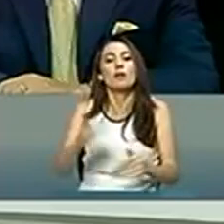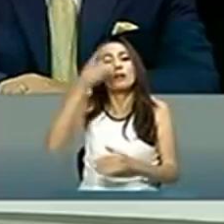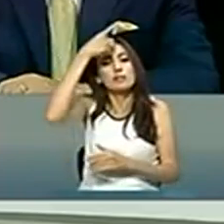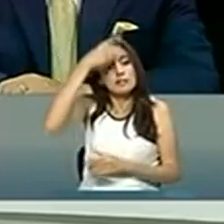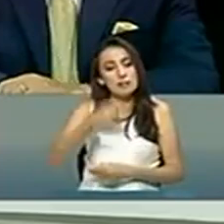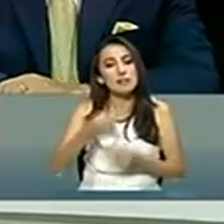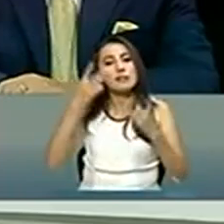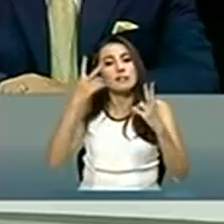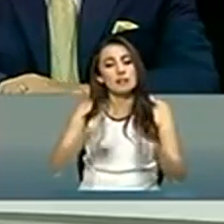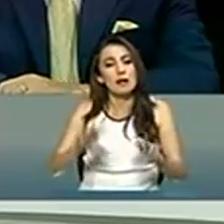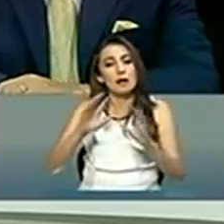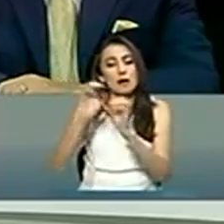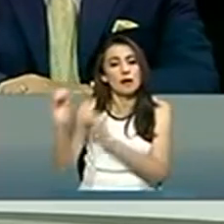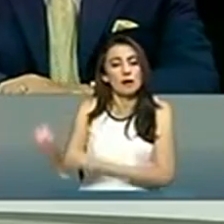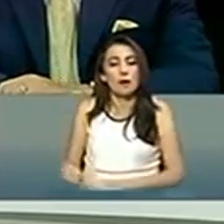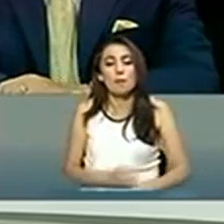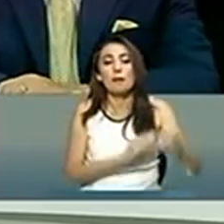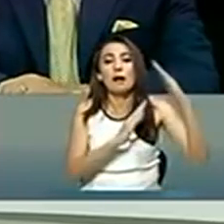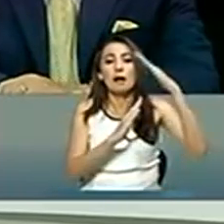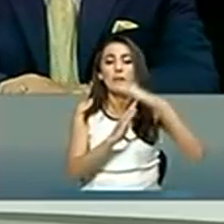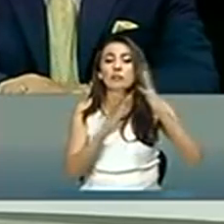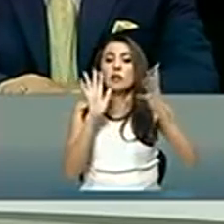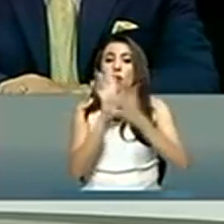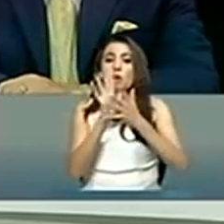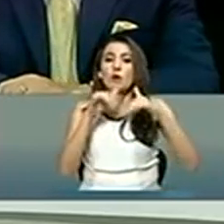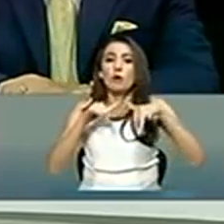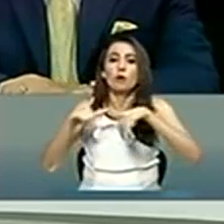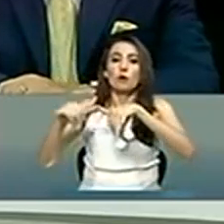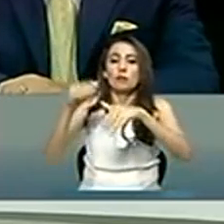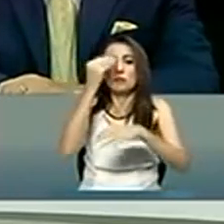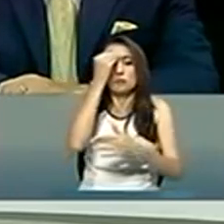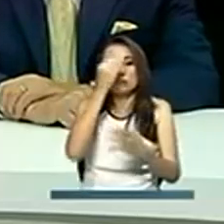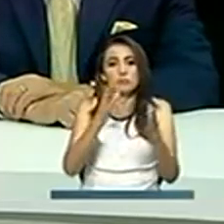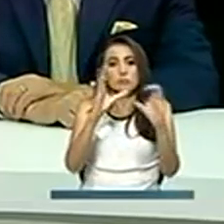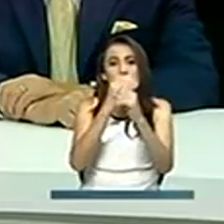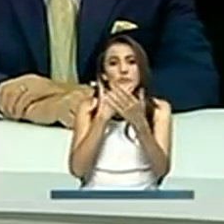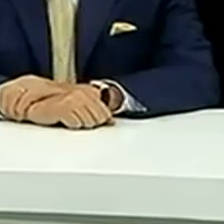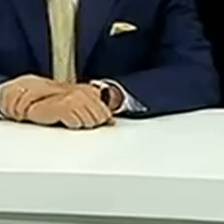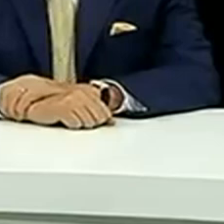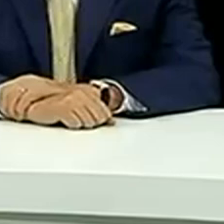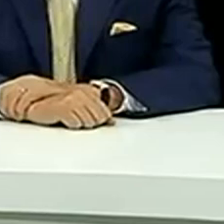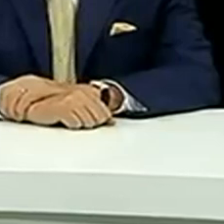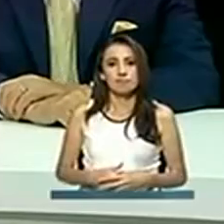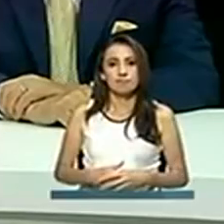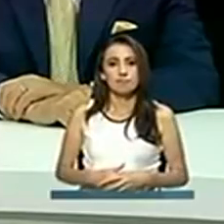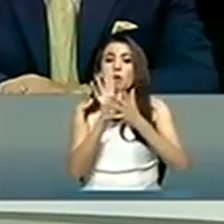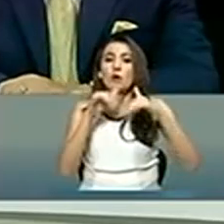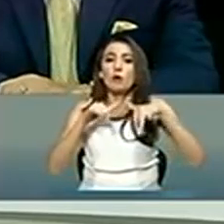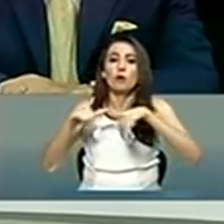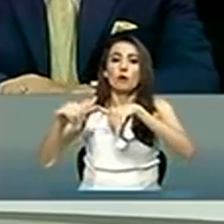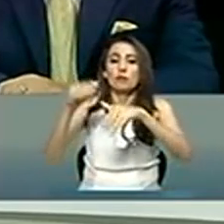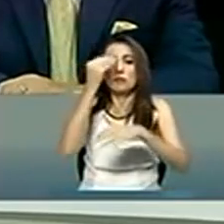también por el orden, la paz y la democracia. El más cabrón.